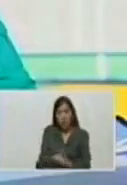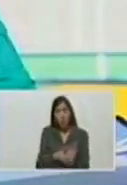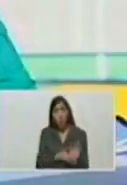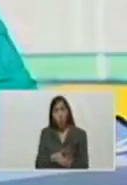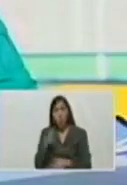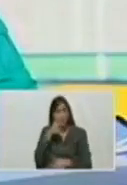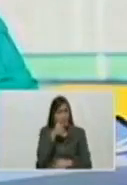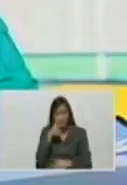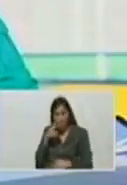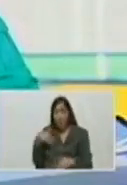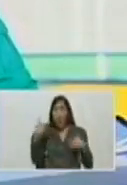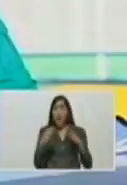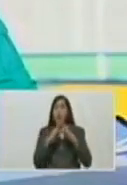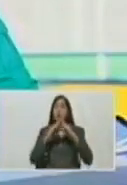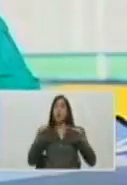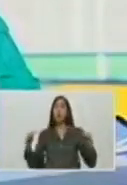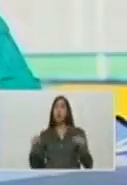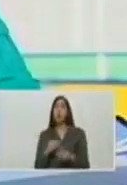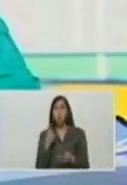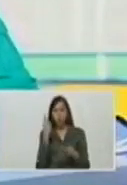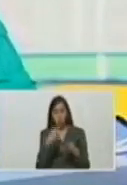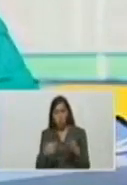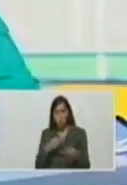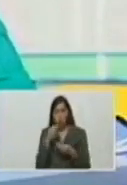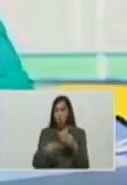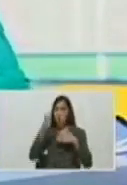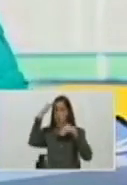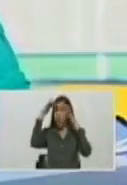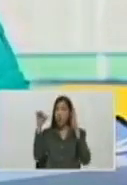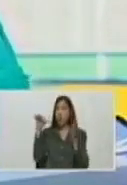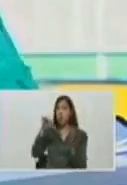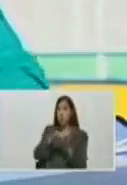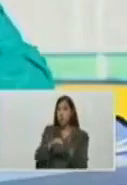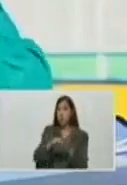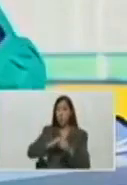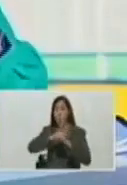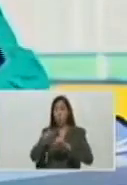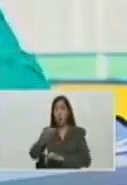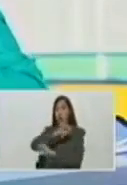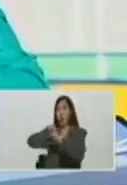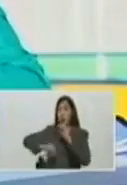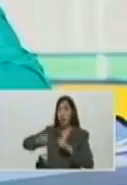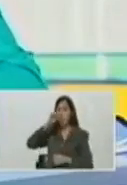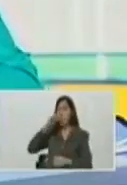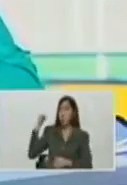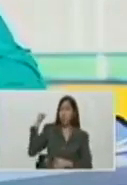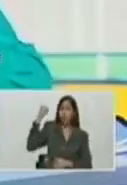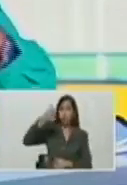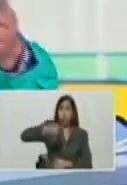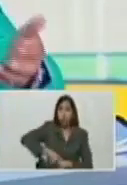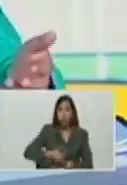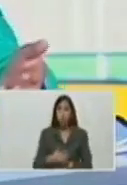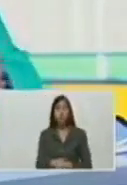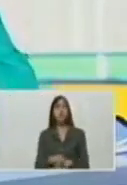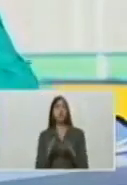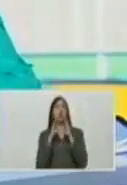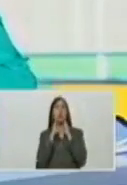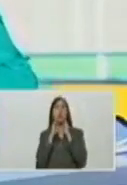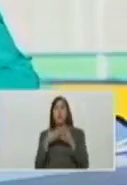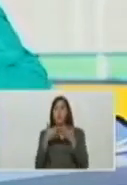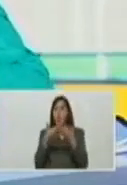todas las actividades logísticas del centro de atención que tenemos contra el coronavirus de hace más de un año, que ha sido una bendición para el